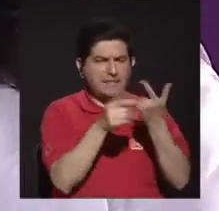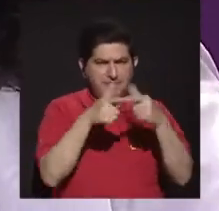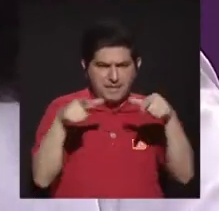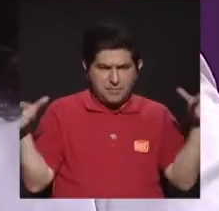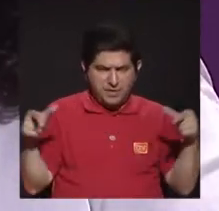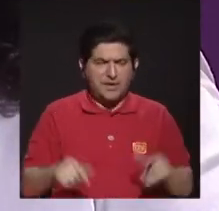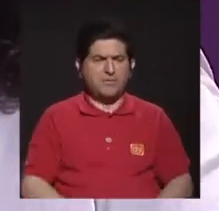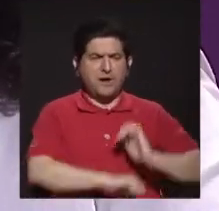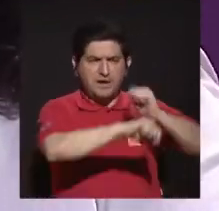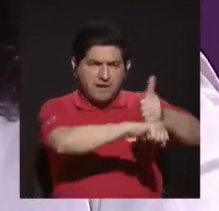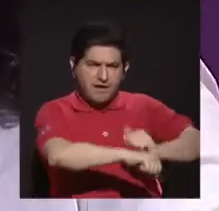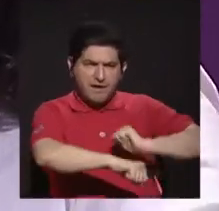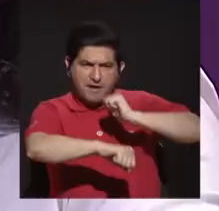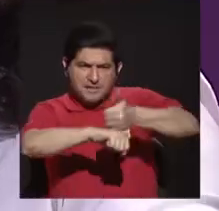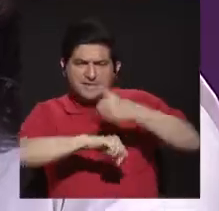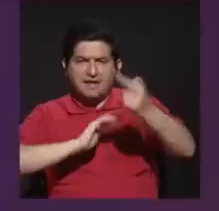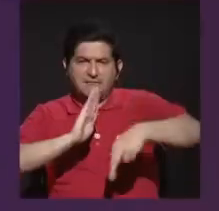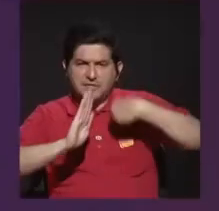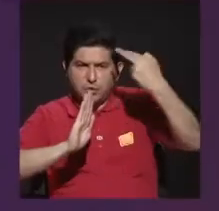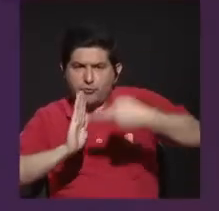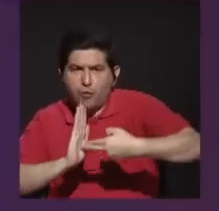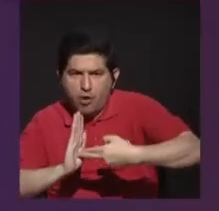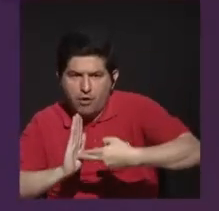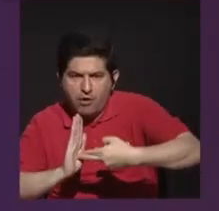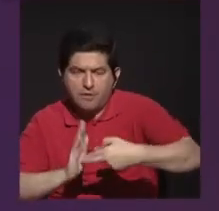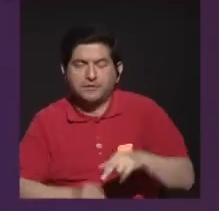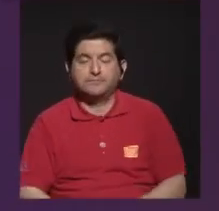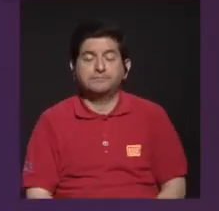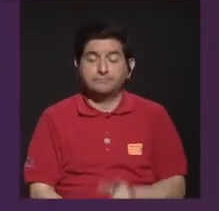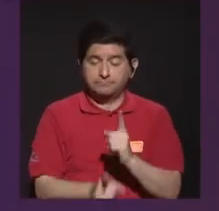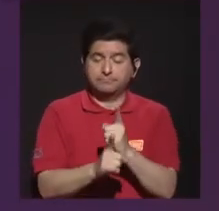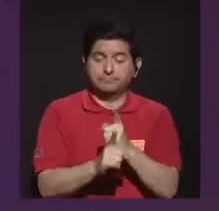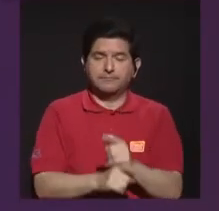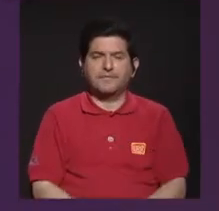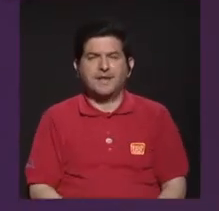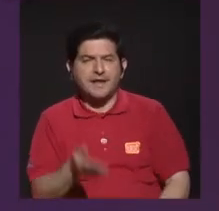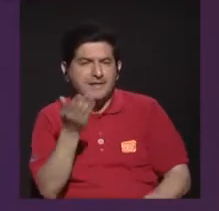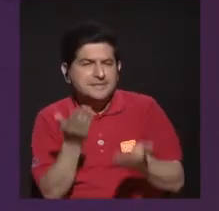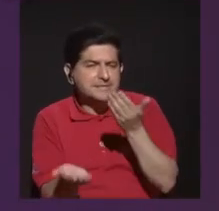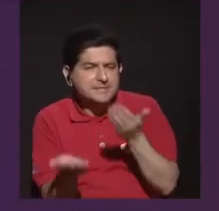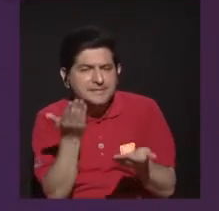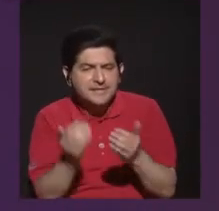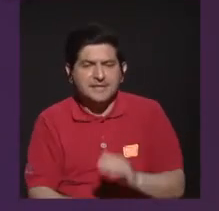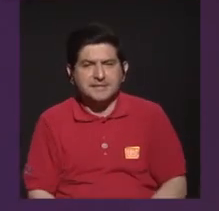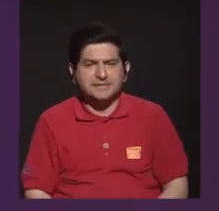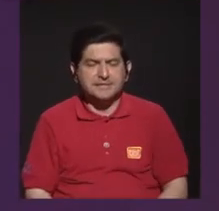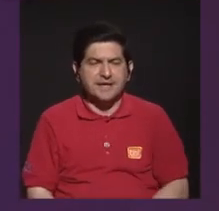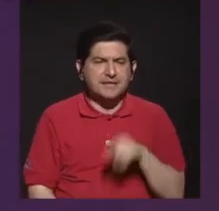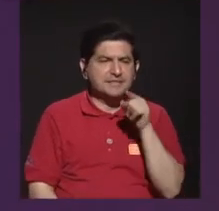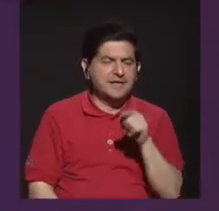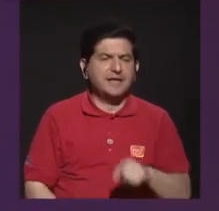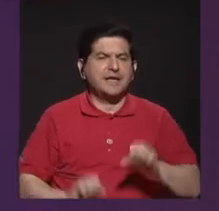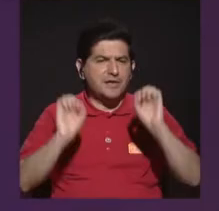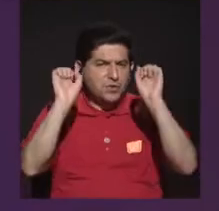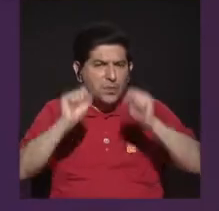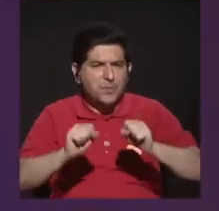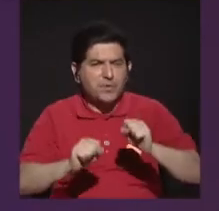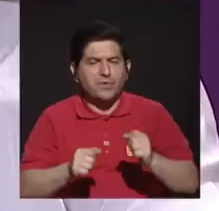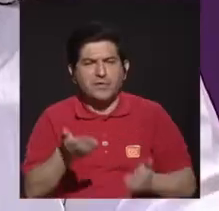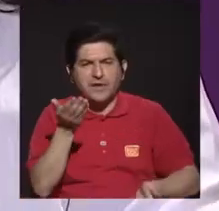van marcando los roles. Así es. Entonces, si pudiéramos un poco